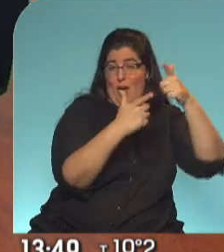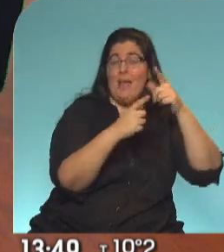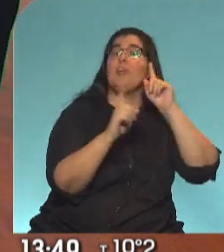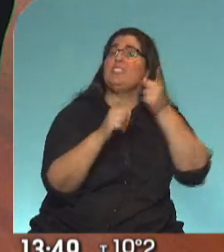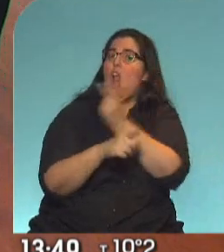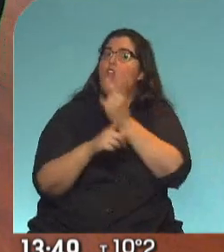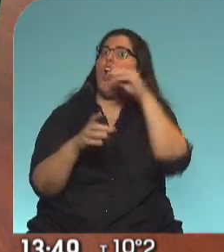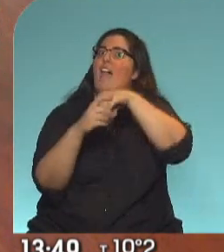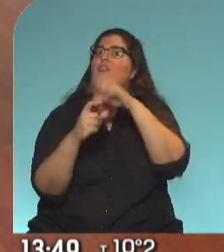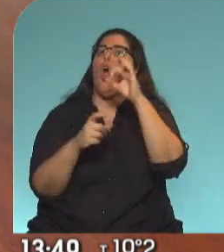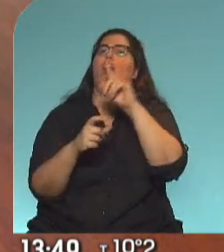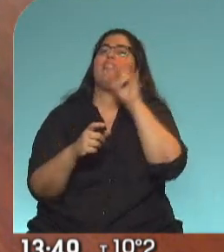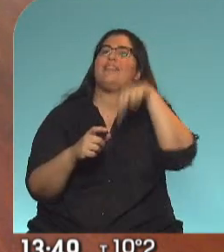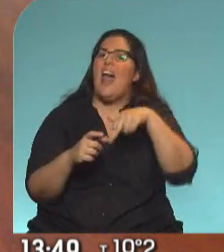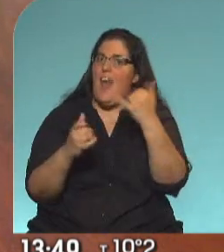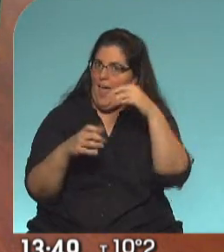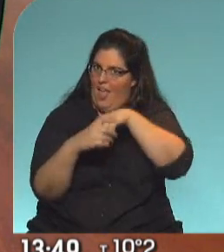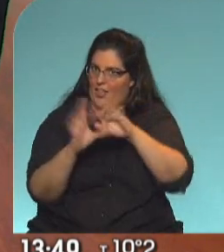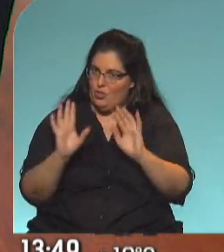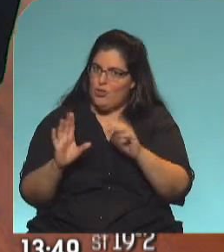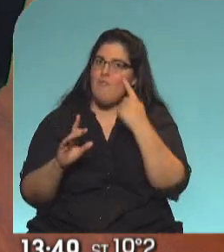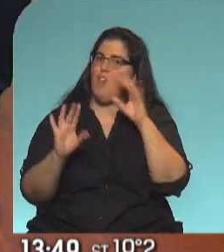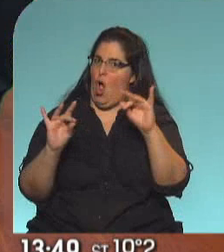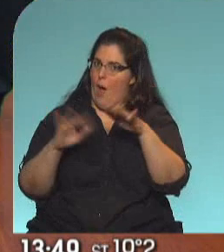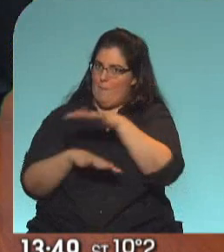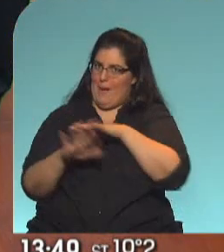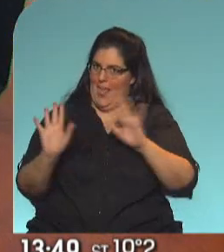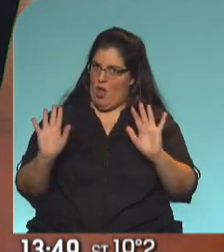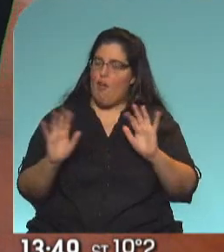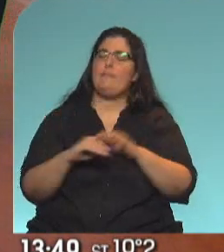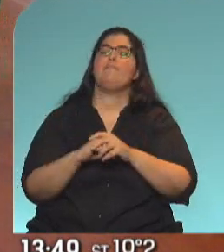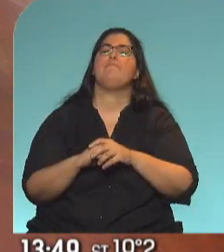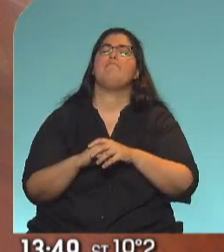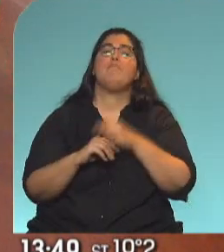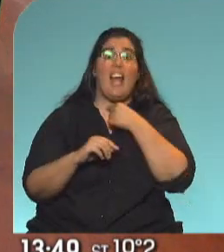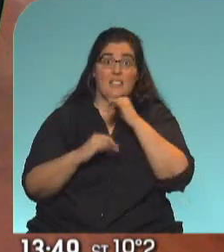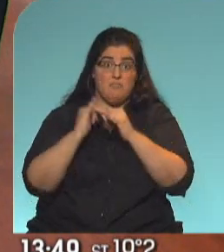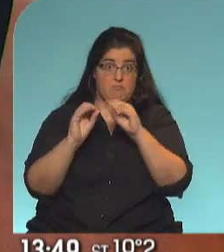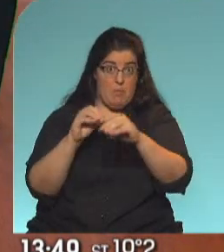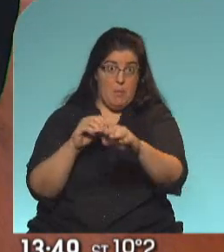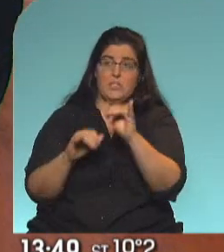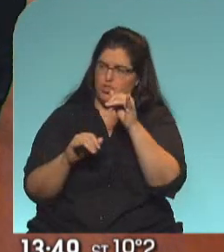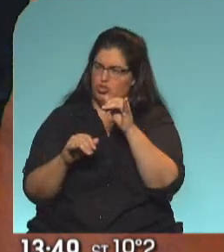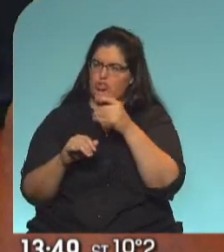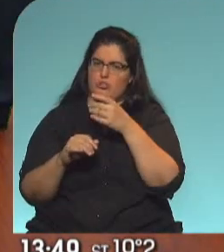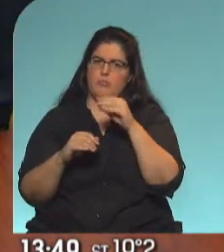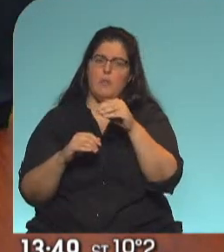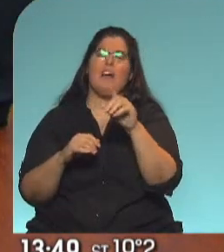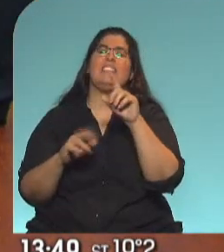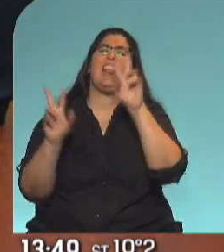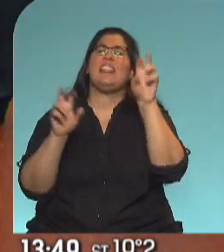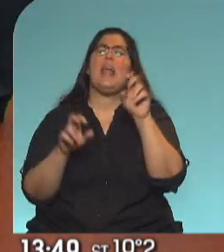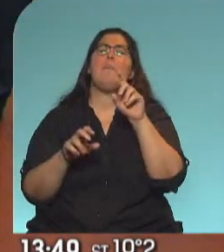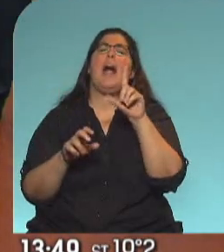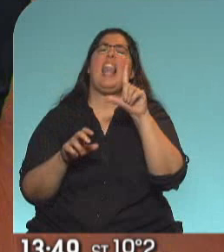lados distintos por eso, dentro de la OTAN, es complejo, ¿no? Pero es complejo, sí. Después, no sé, si querés avanzar, sí, dale, José, avancemos. con el tema de Libia,